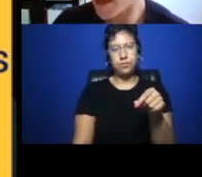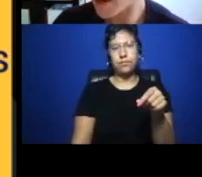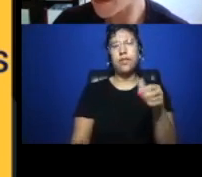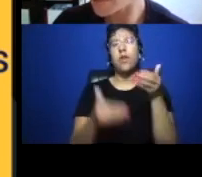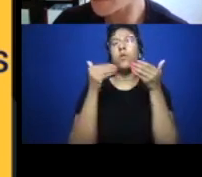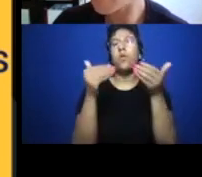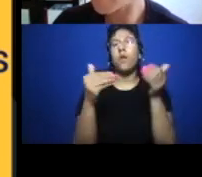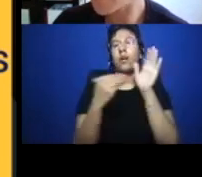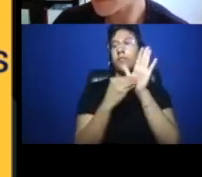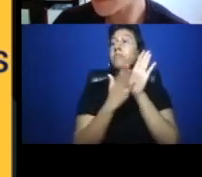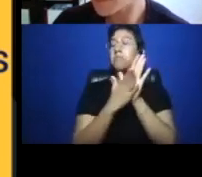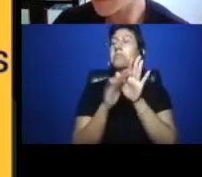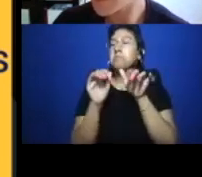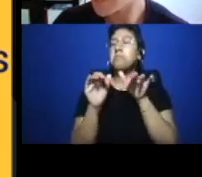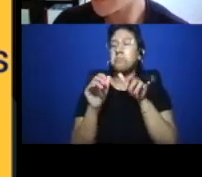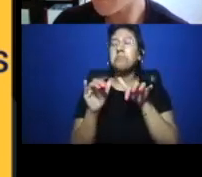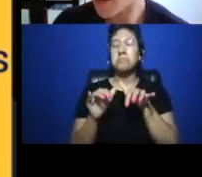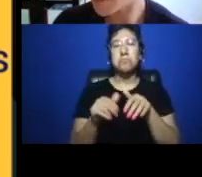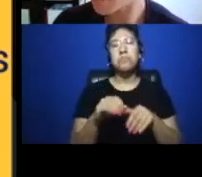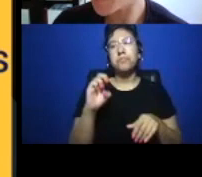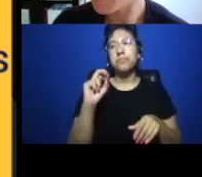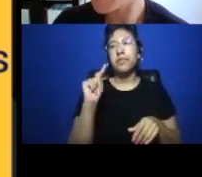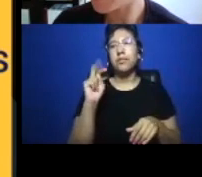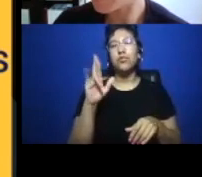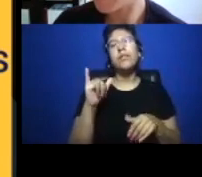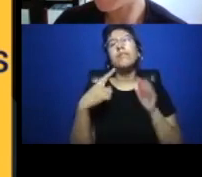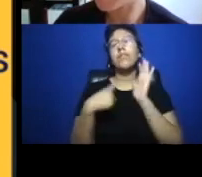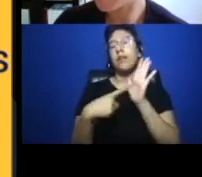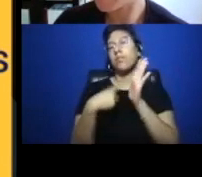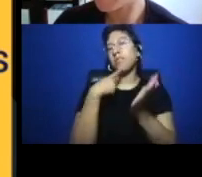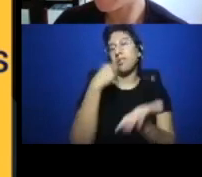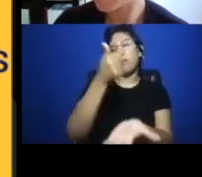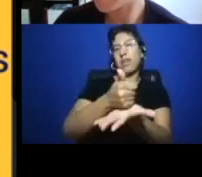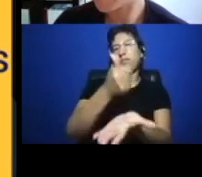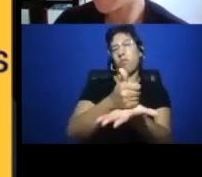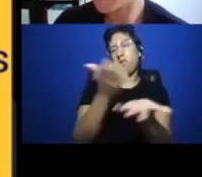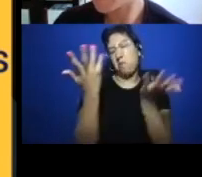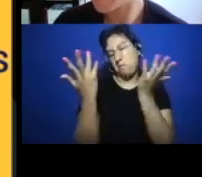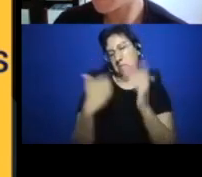quiero aquí hacer una entrada que es,